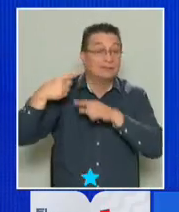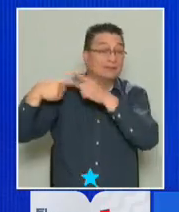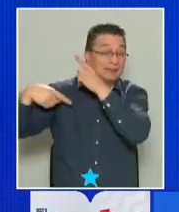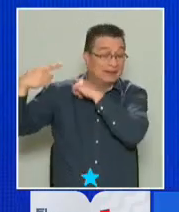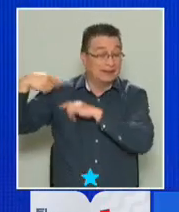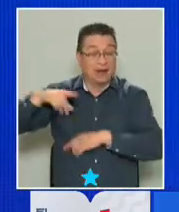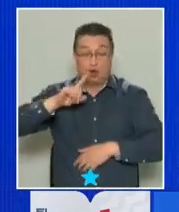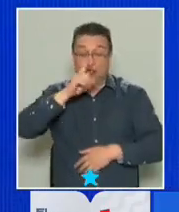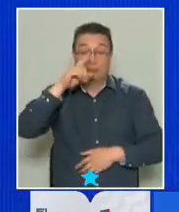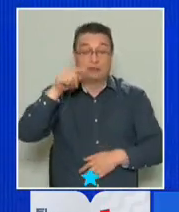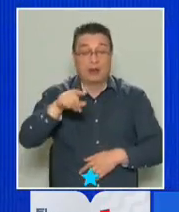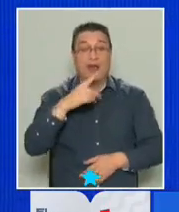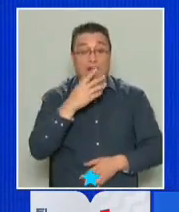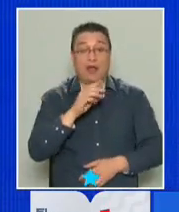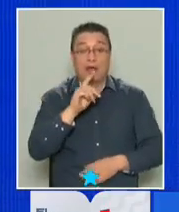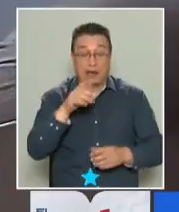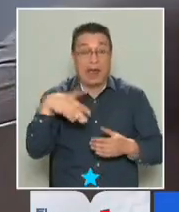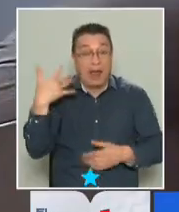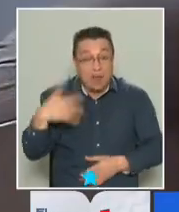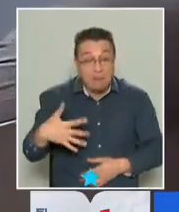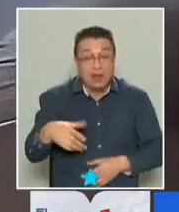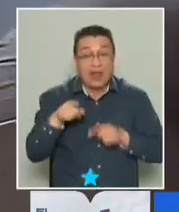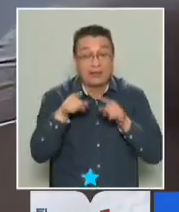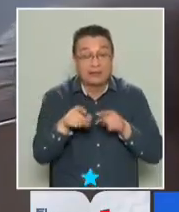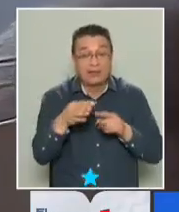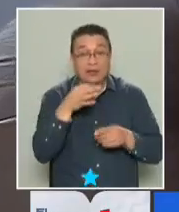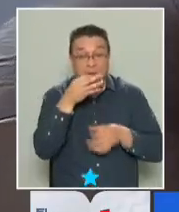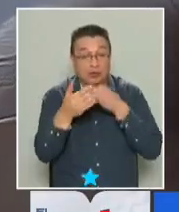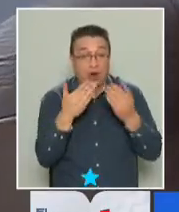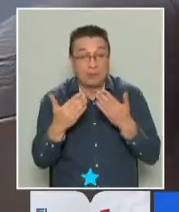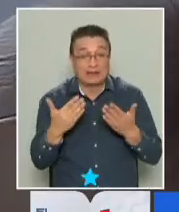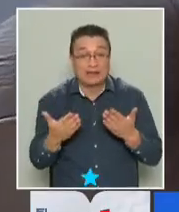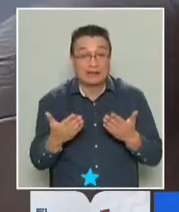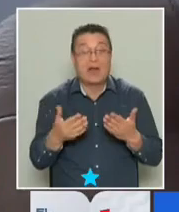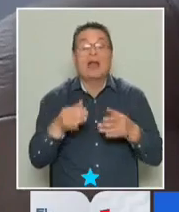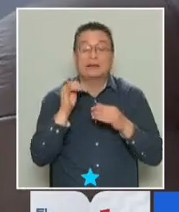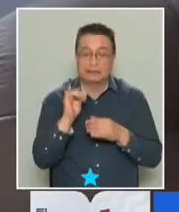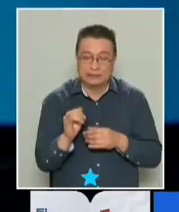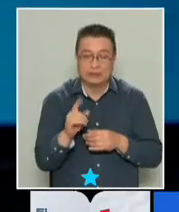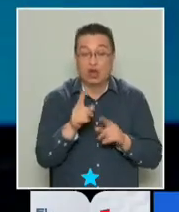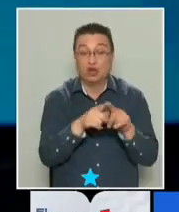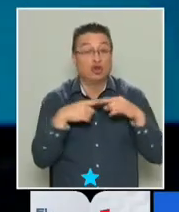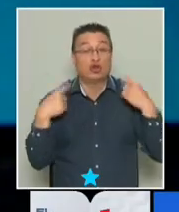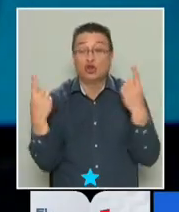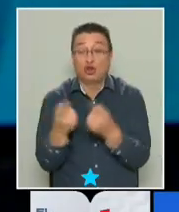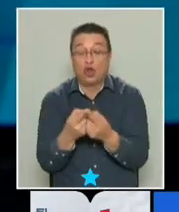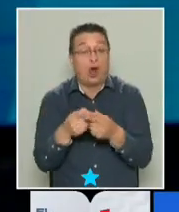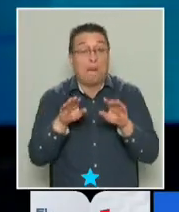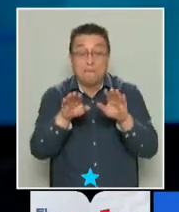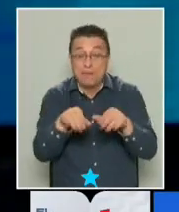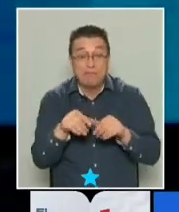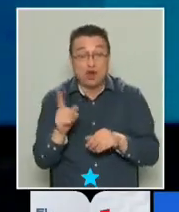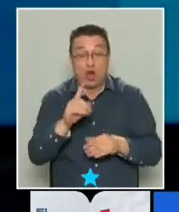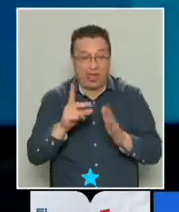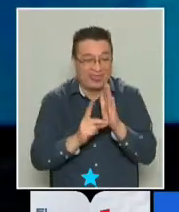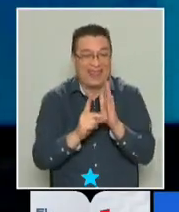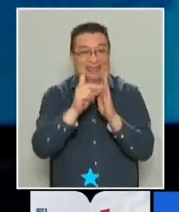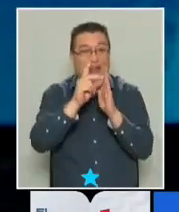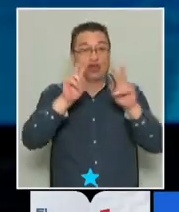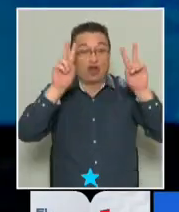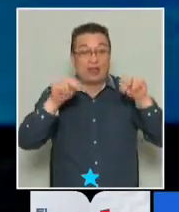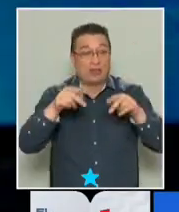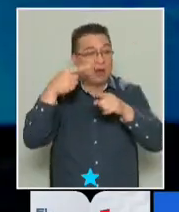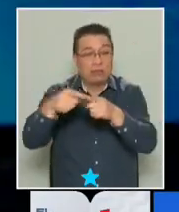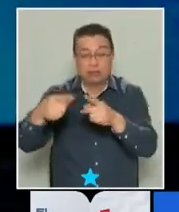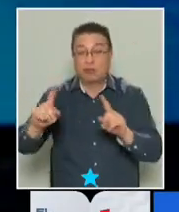marisol y toma es clave en esto que estamos conversando exactamente y además que no todos tienen insisto nosotros tenemos desarrollo en ámbitos distintos